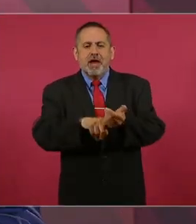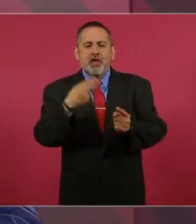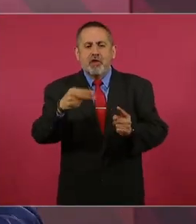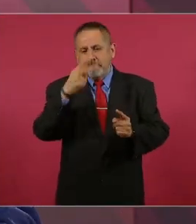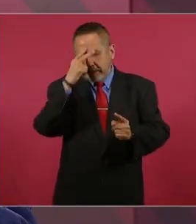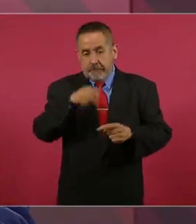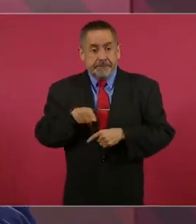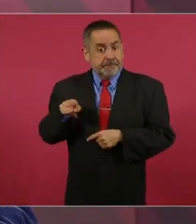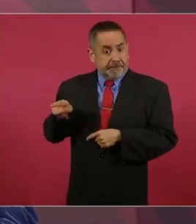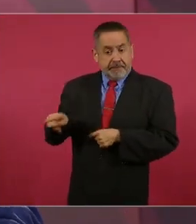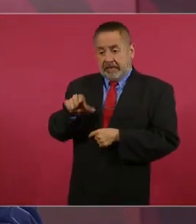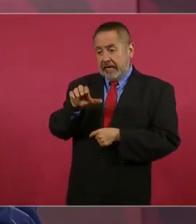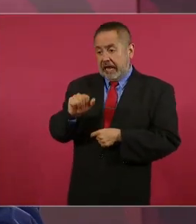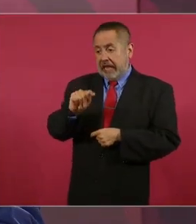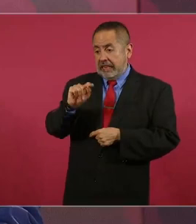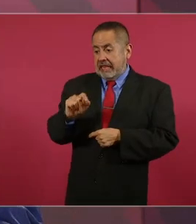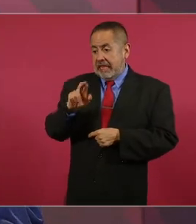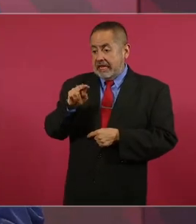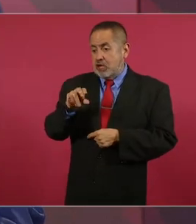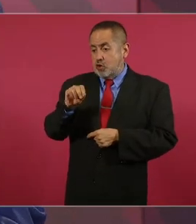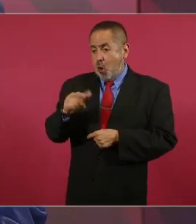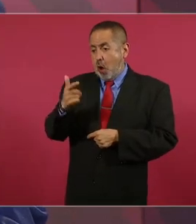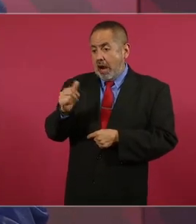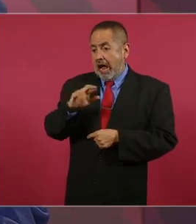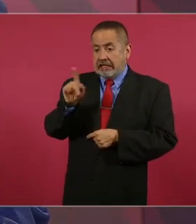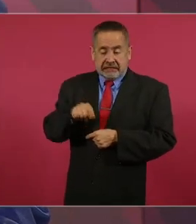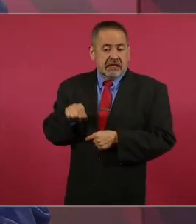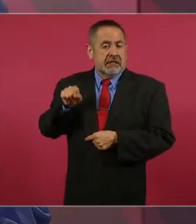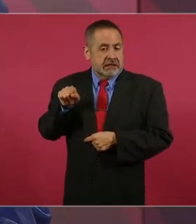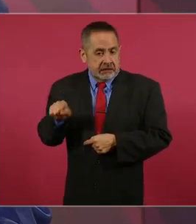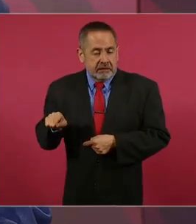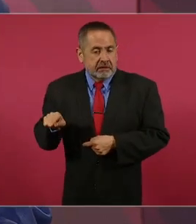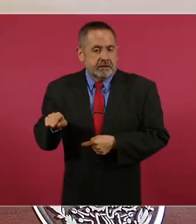Catarino Garza Rodríguez